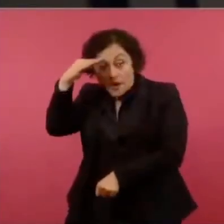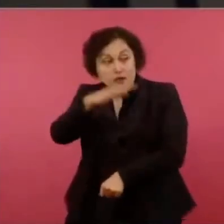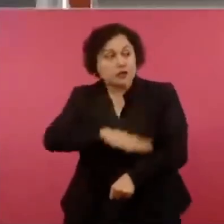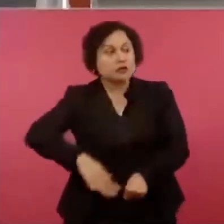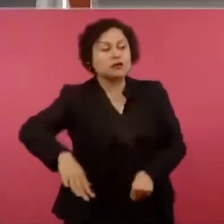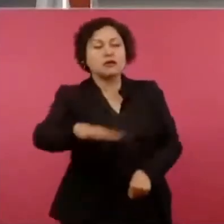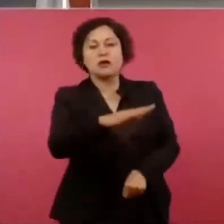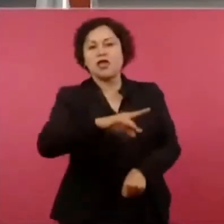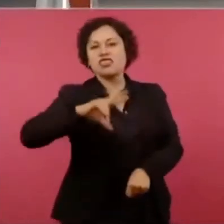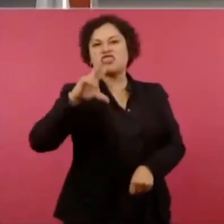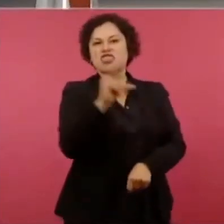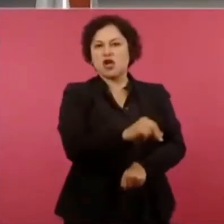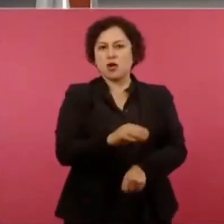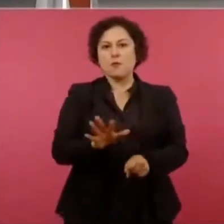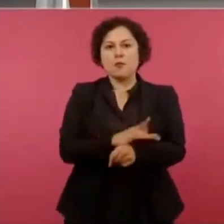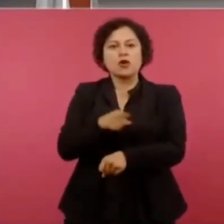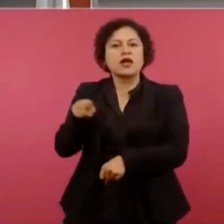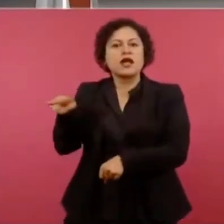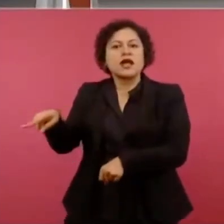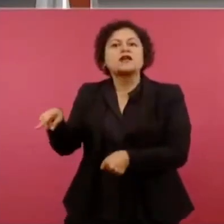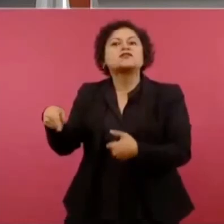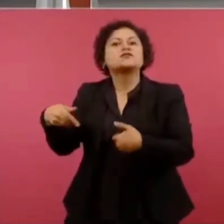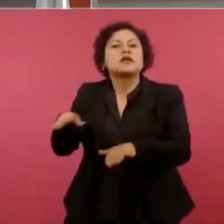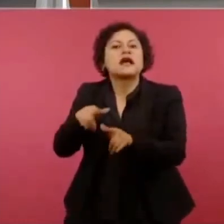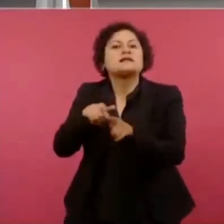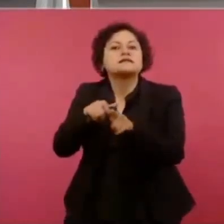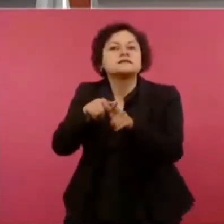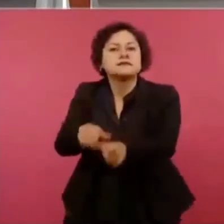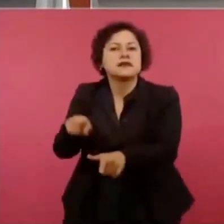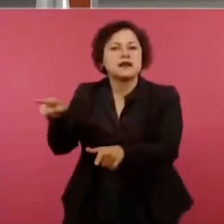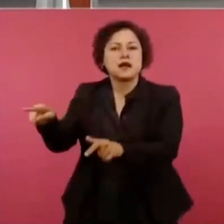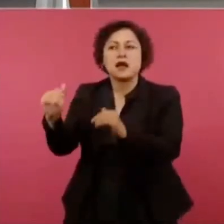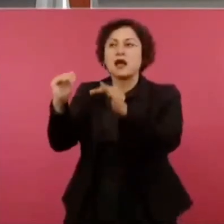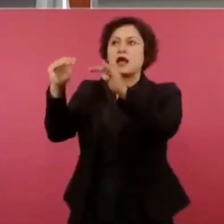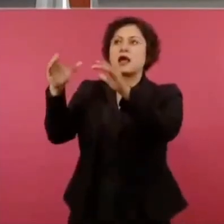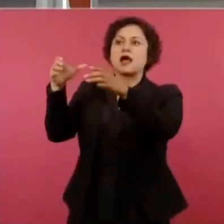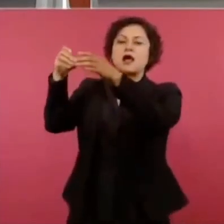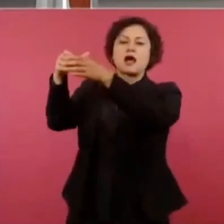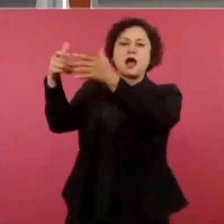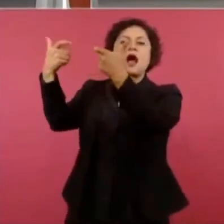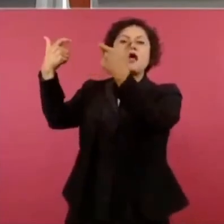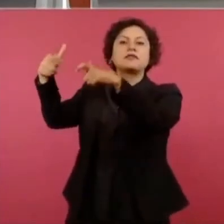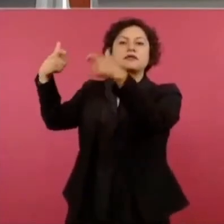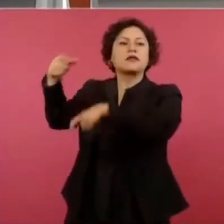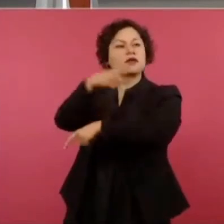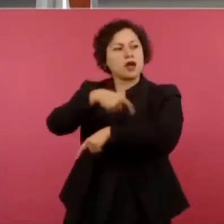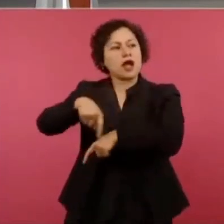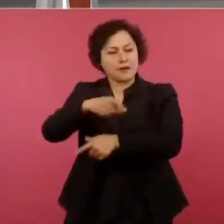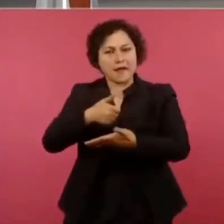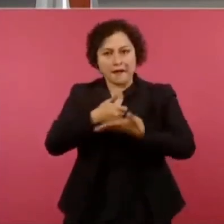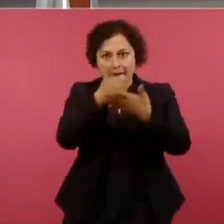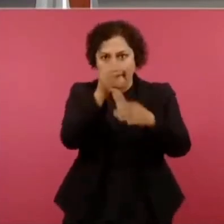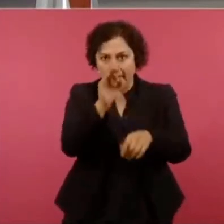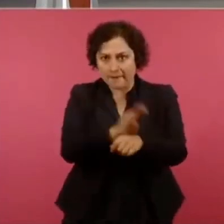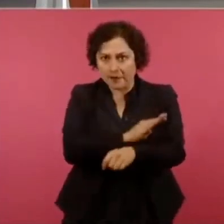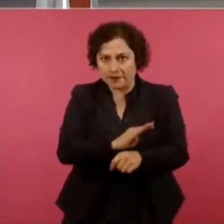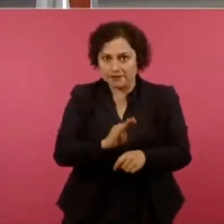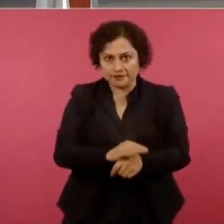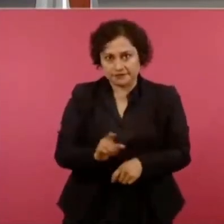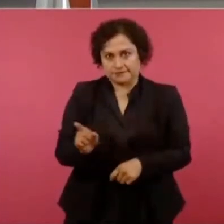llueve fuerte arriba, gotea abajo, y eso es absolutamente falso. Usted decía que se ha